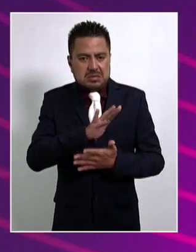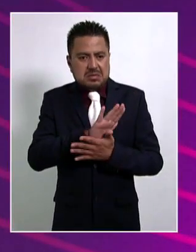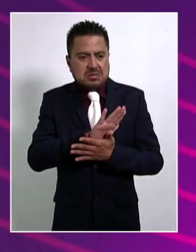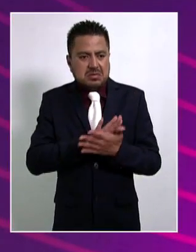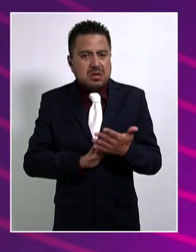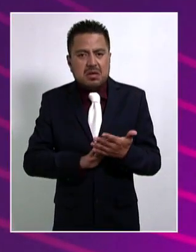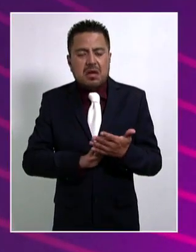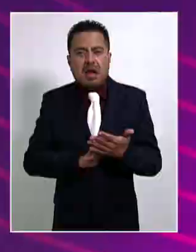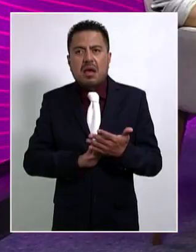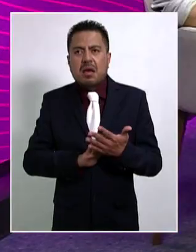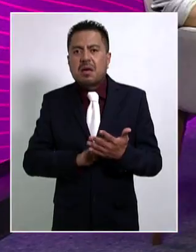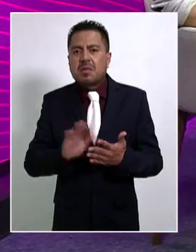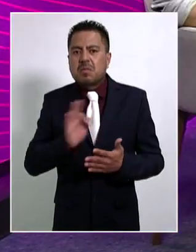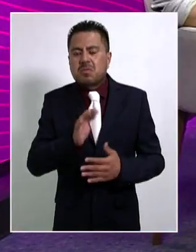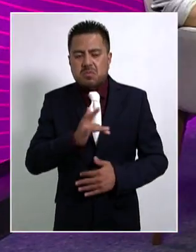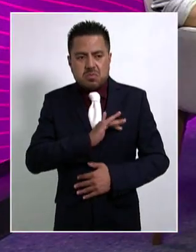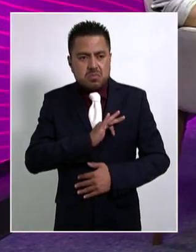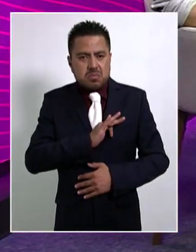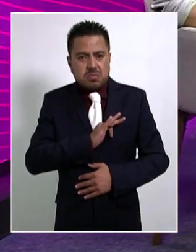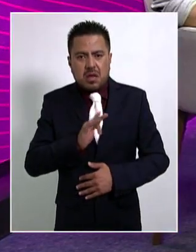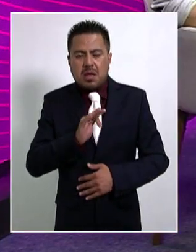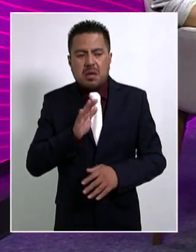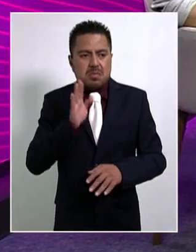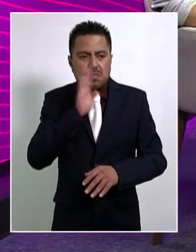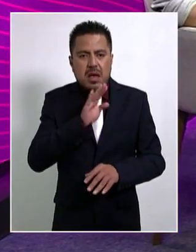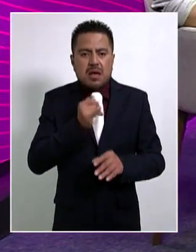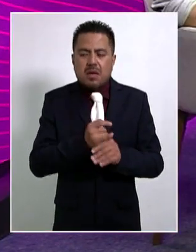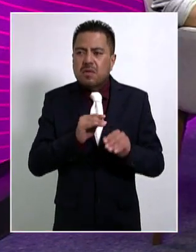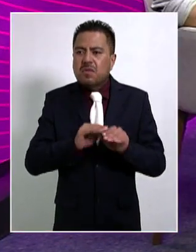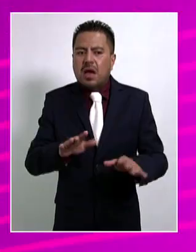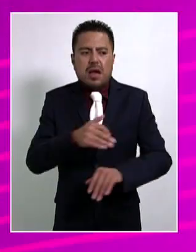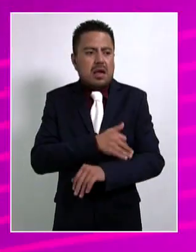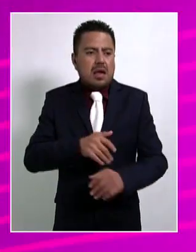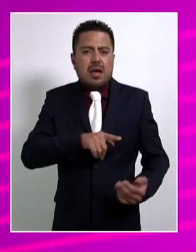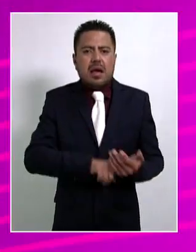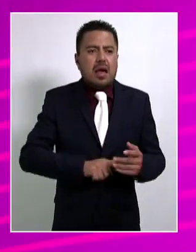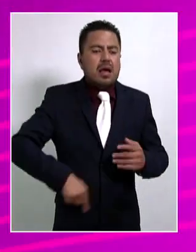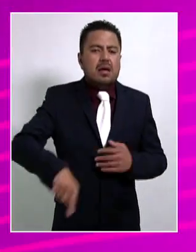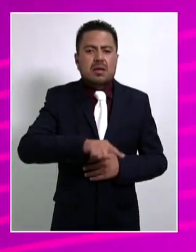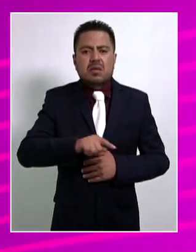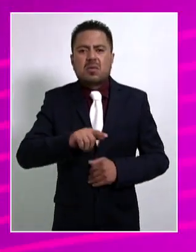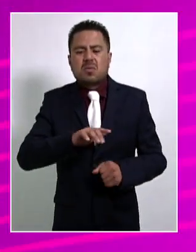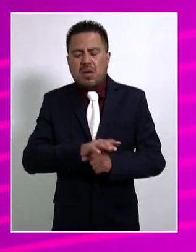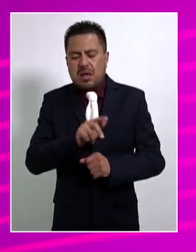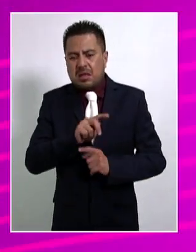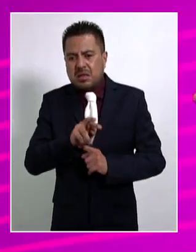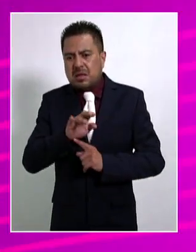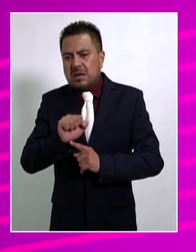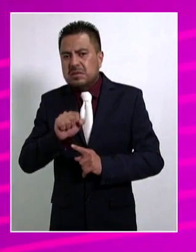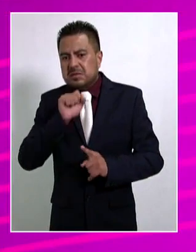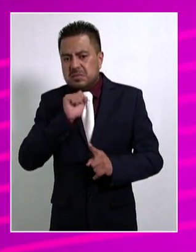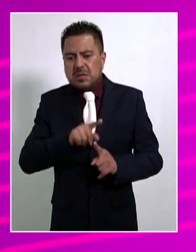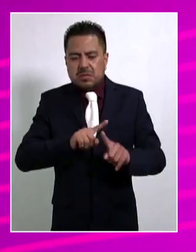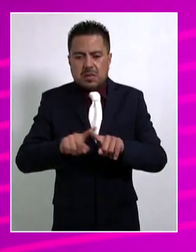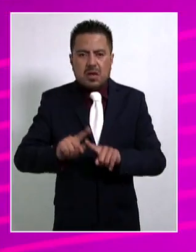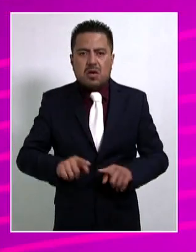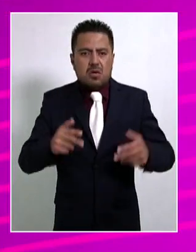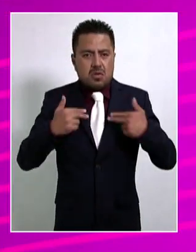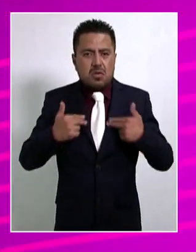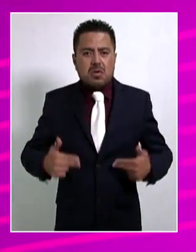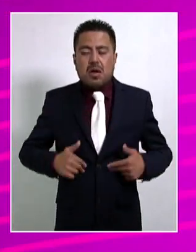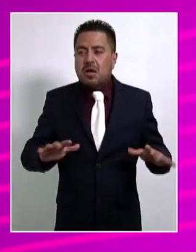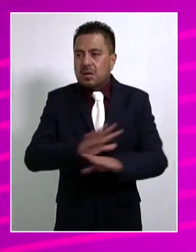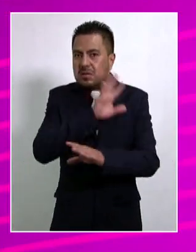pues puede ser incluso quien malinforme a la familia de pues, que ser trans es parte de la diversidad humana,